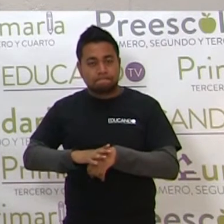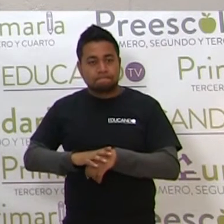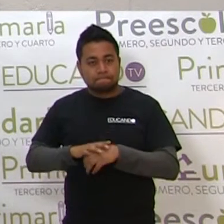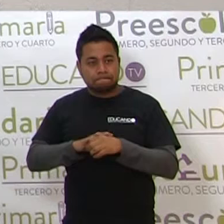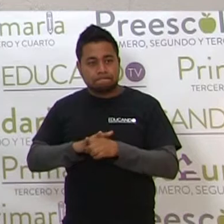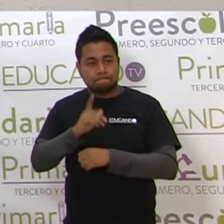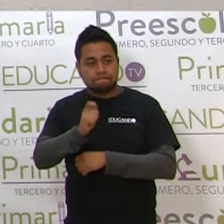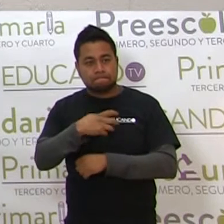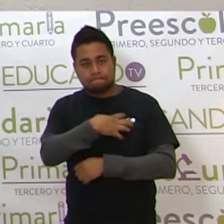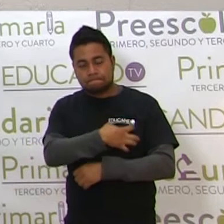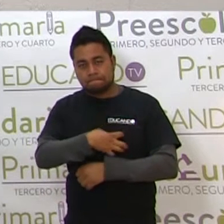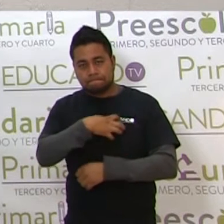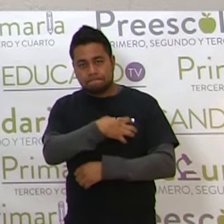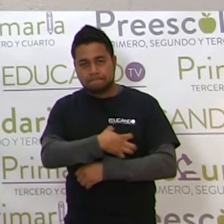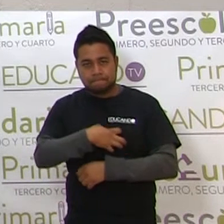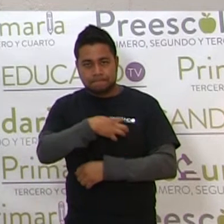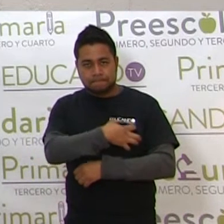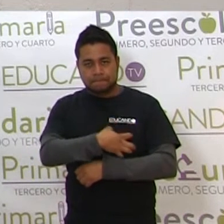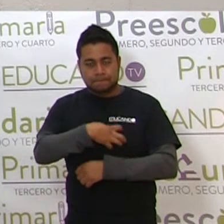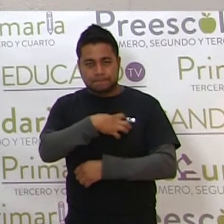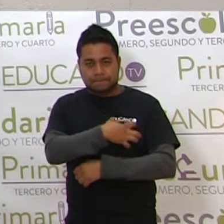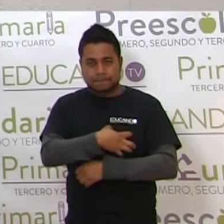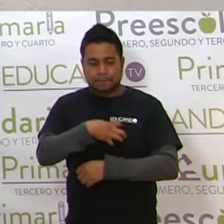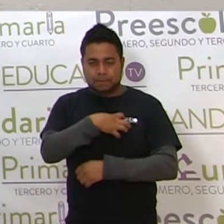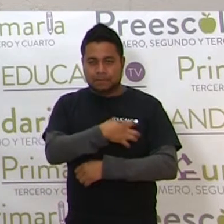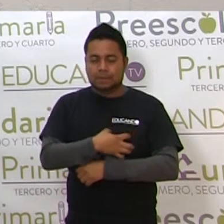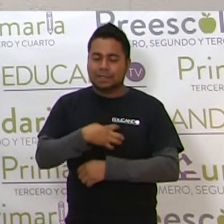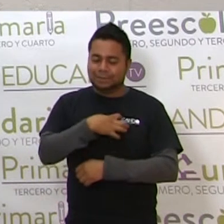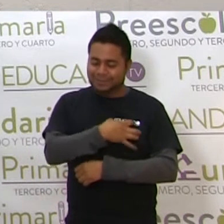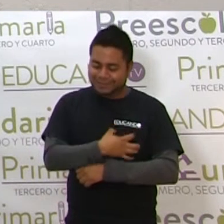es esto